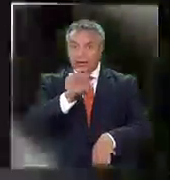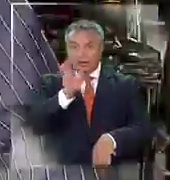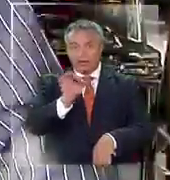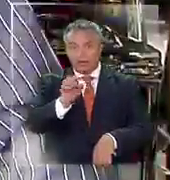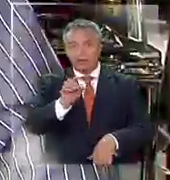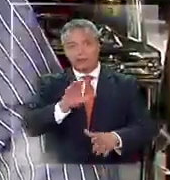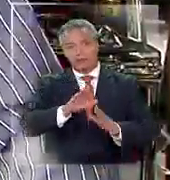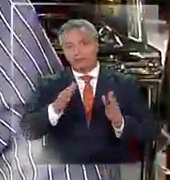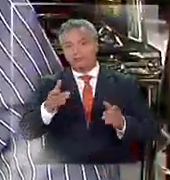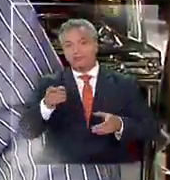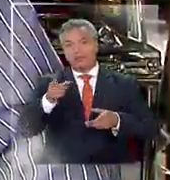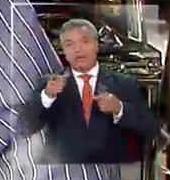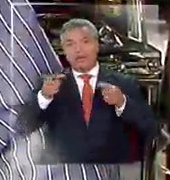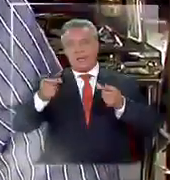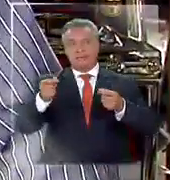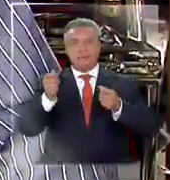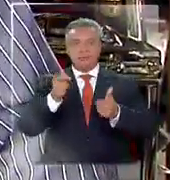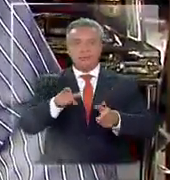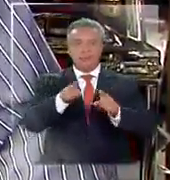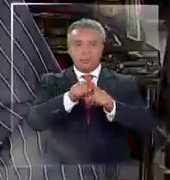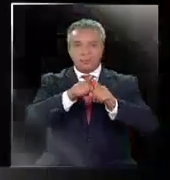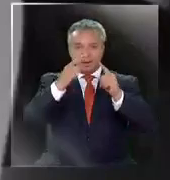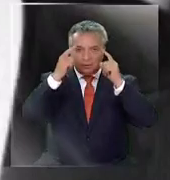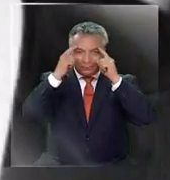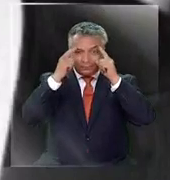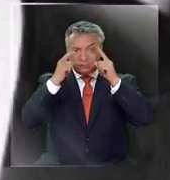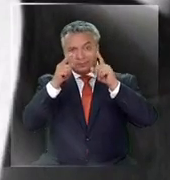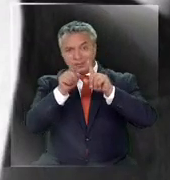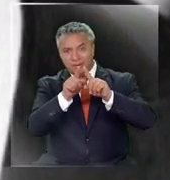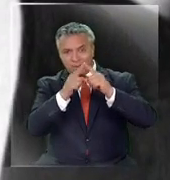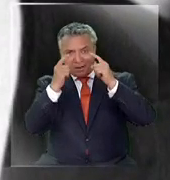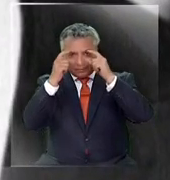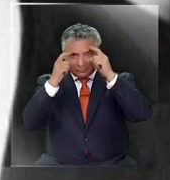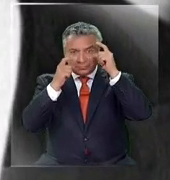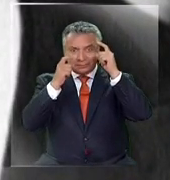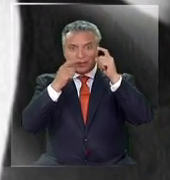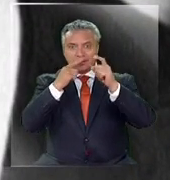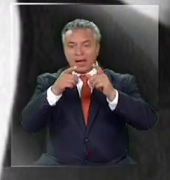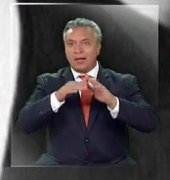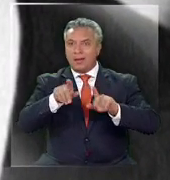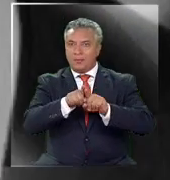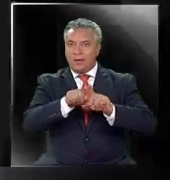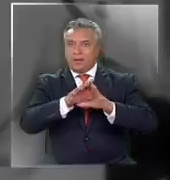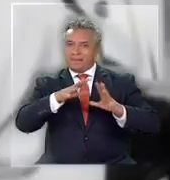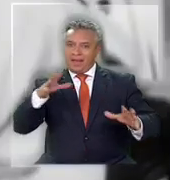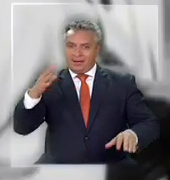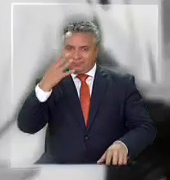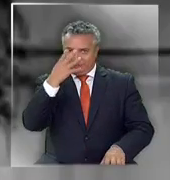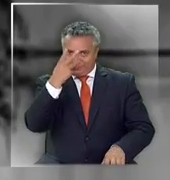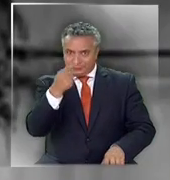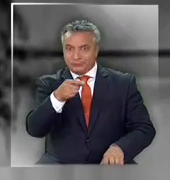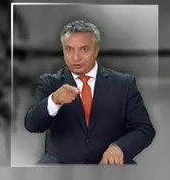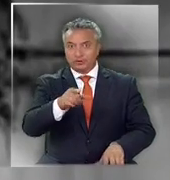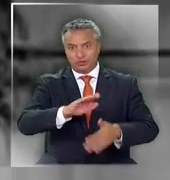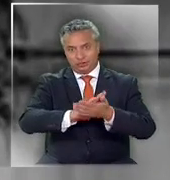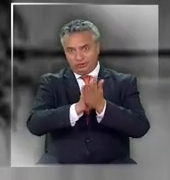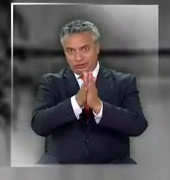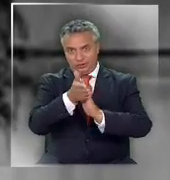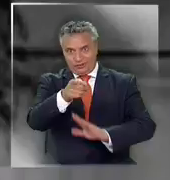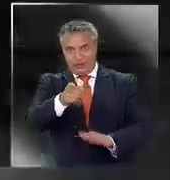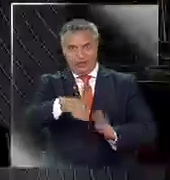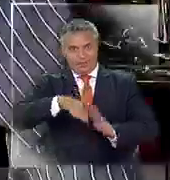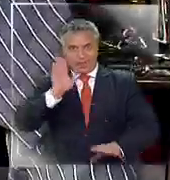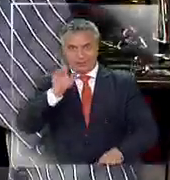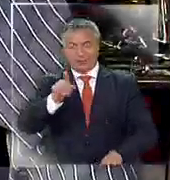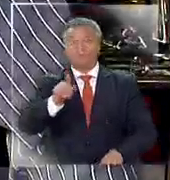Levantando su ceja un poco sarcástica. El más seductor de todos los James Bond que hubo, pero dentro de